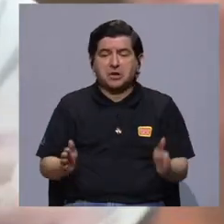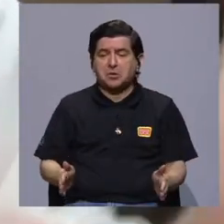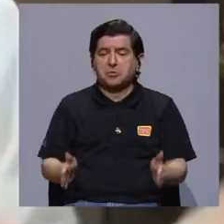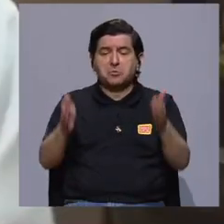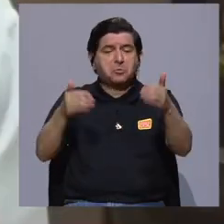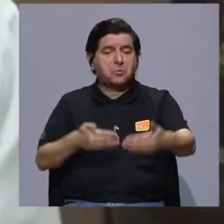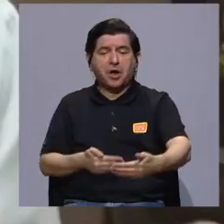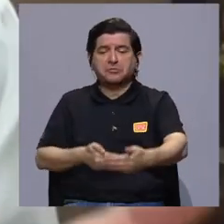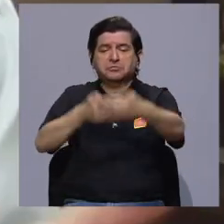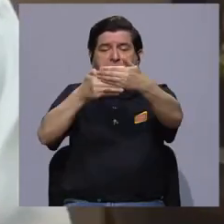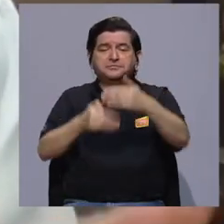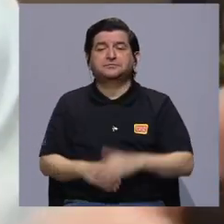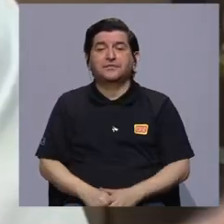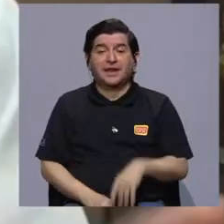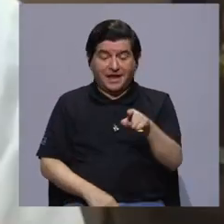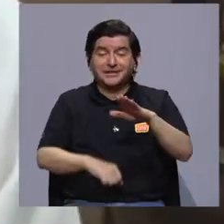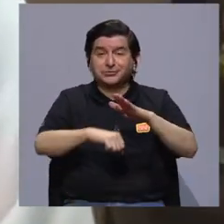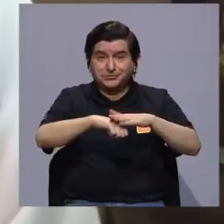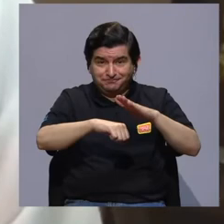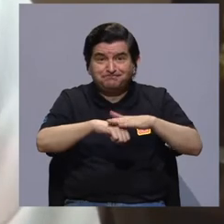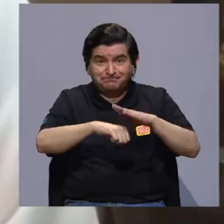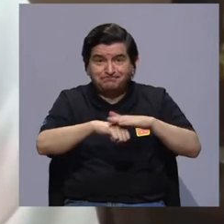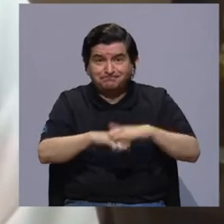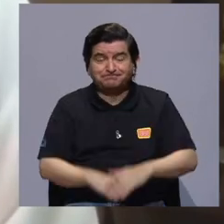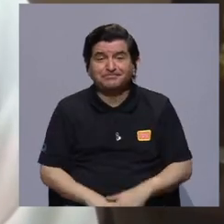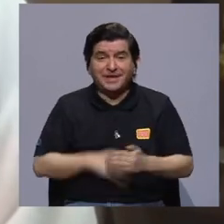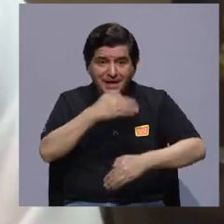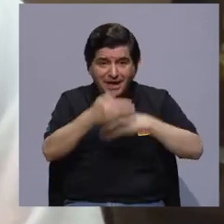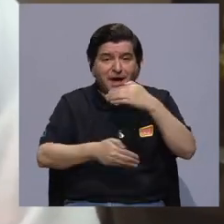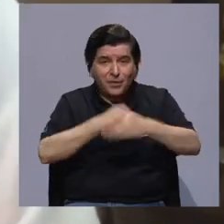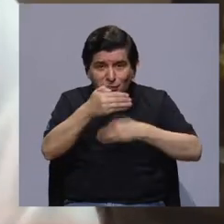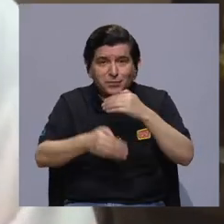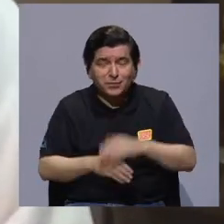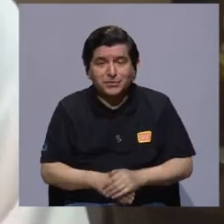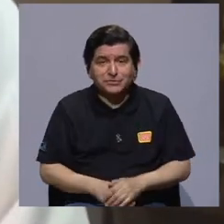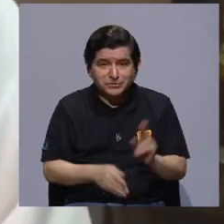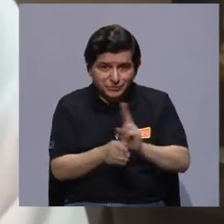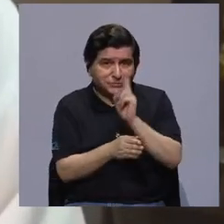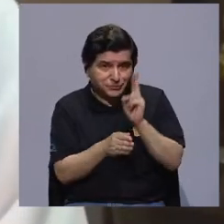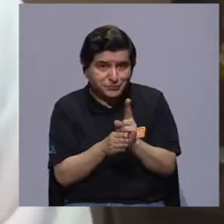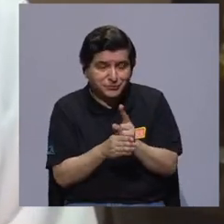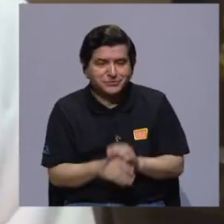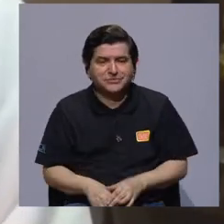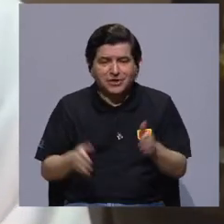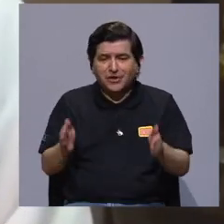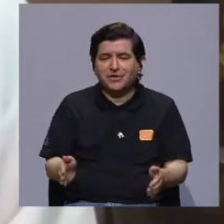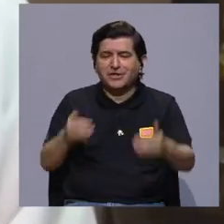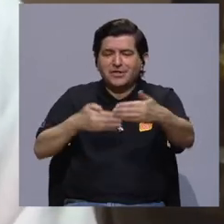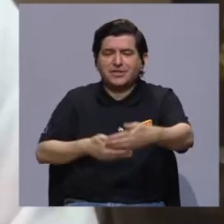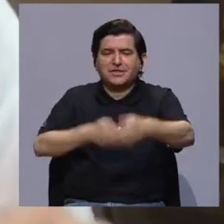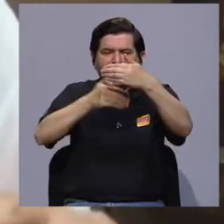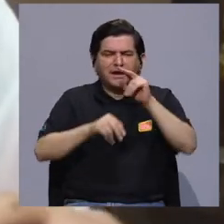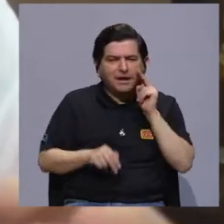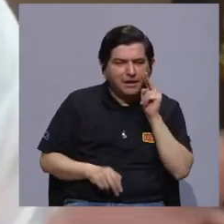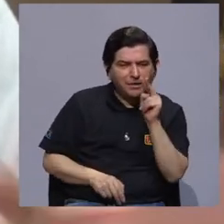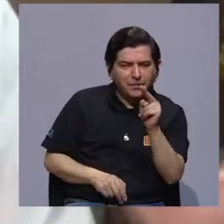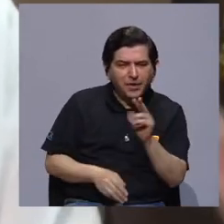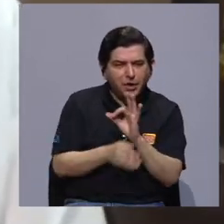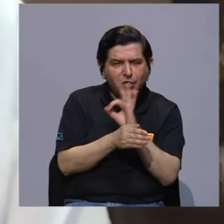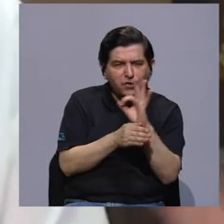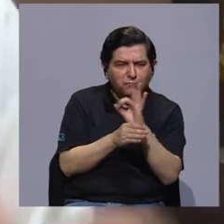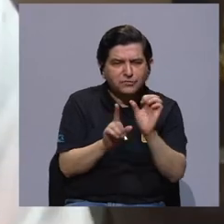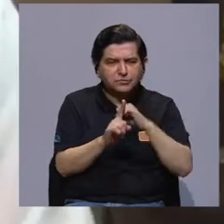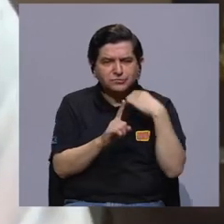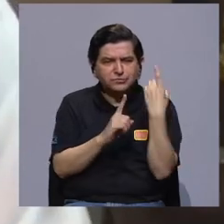en una caja y por eso son susceptibles al cultivo. Y desde esa cajita puedes observar